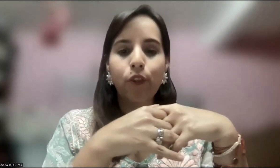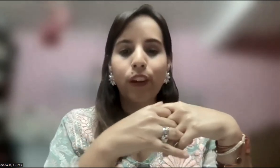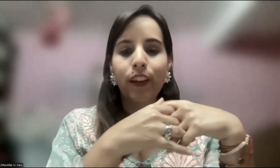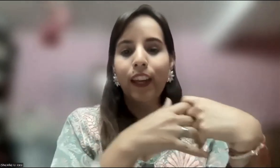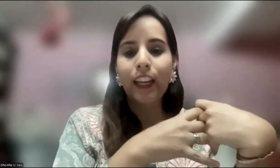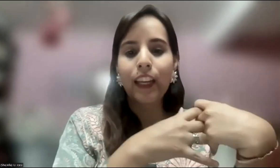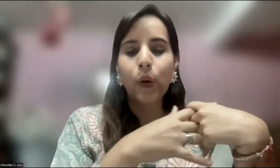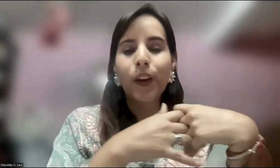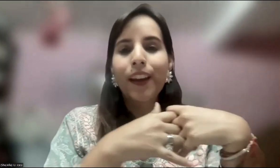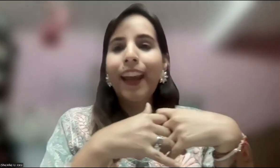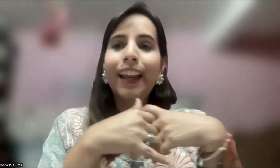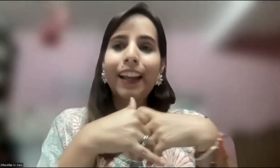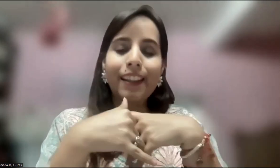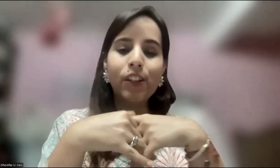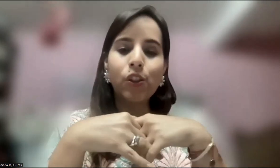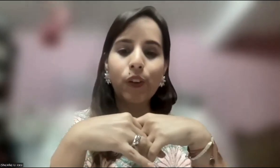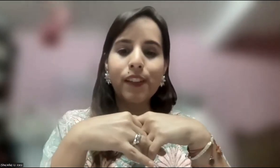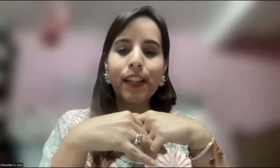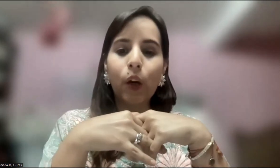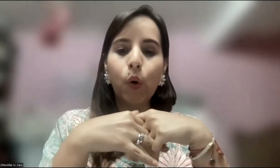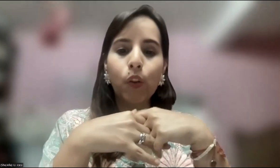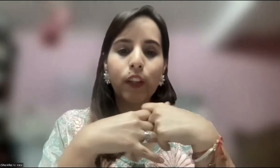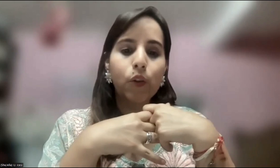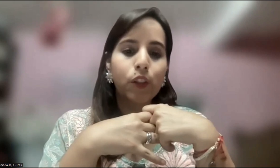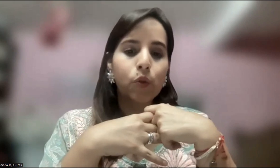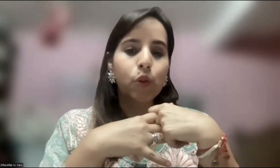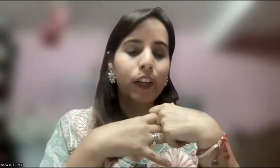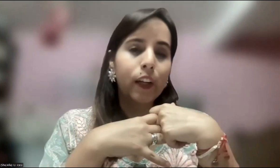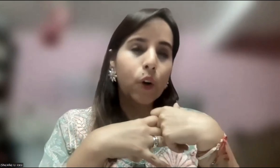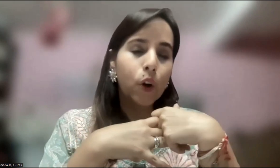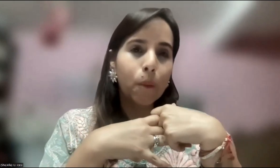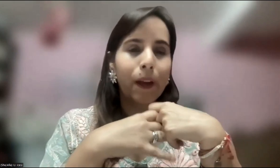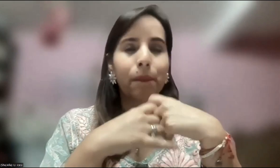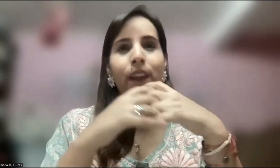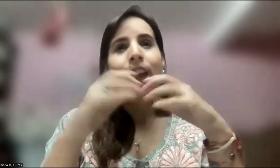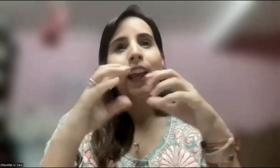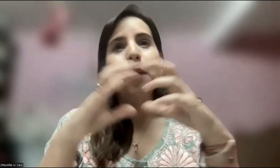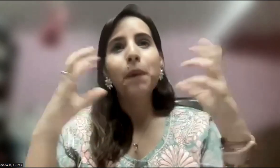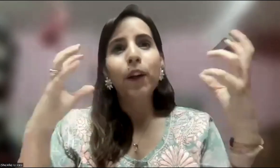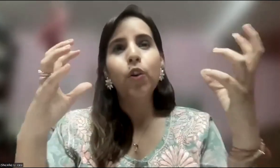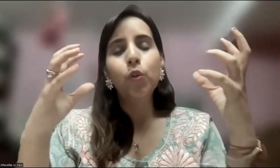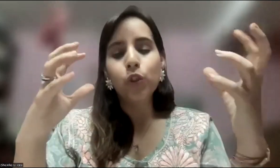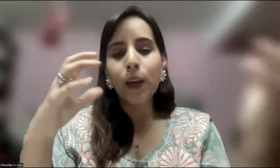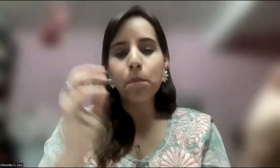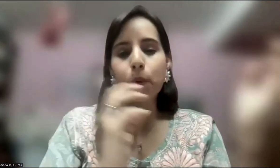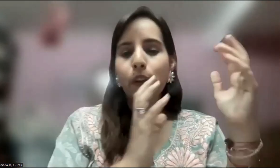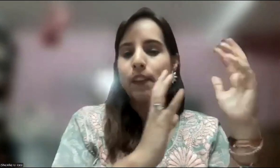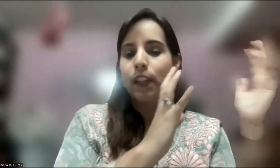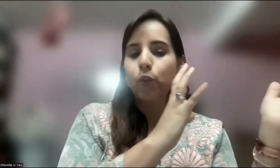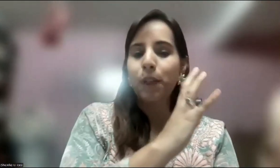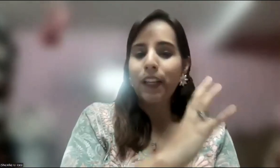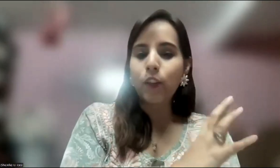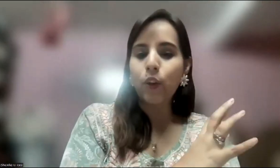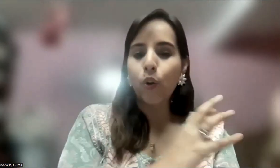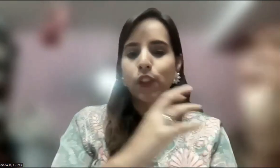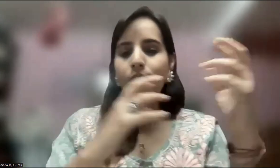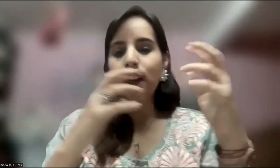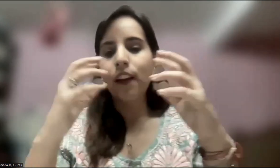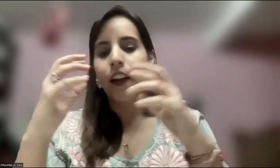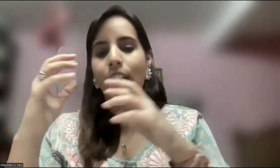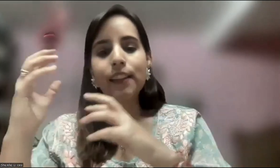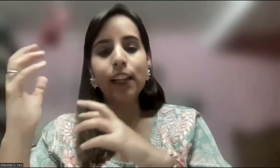del enfoque de género en las decisiones de la corte constitucional de Colombia en el marco de un tiempo desde el